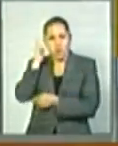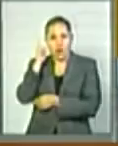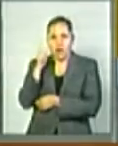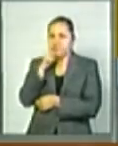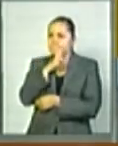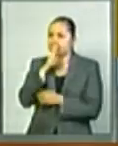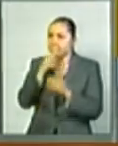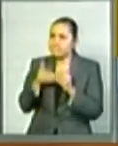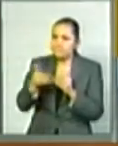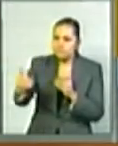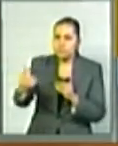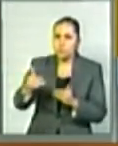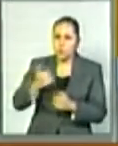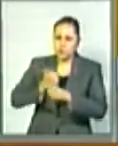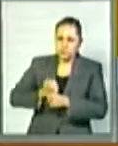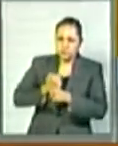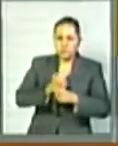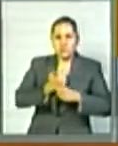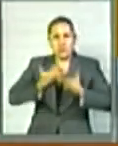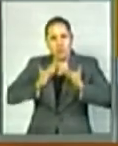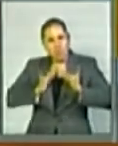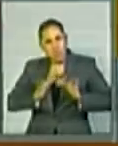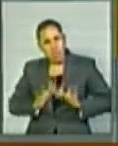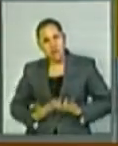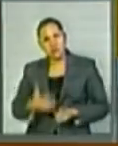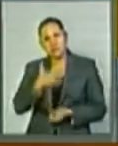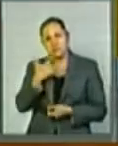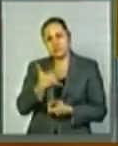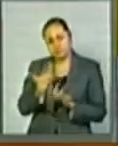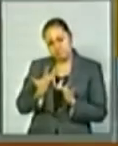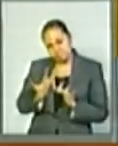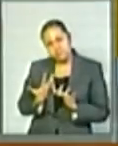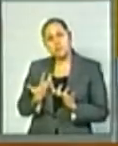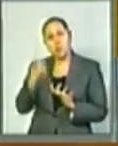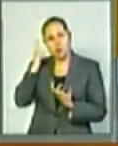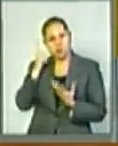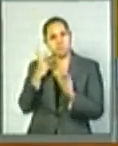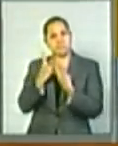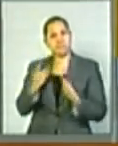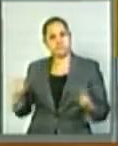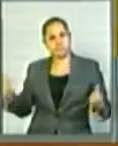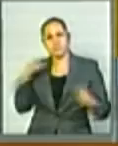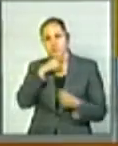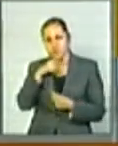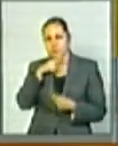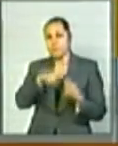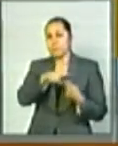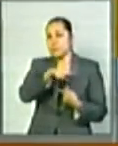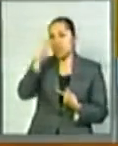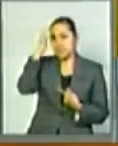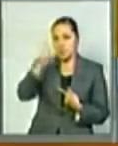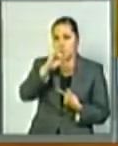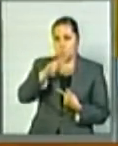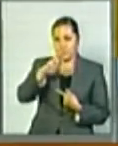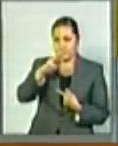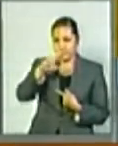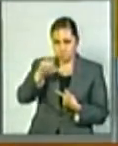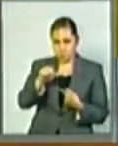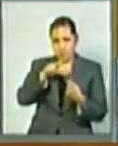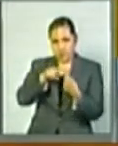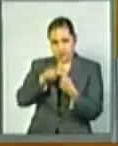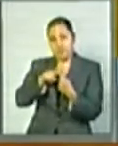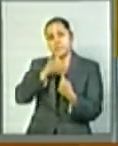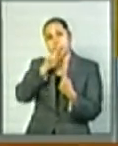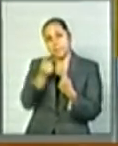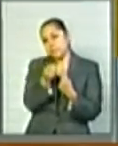resignación ante el dolor sufrido por estas pérdidas. El alcalde de San Juan Chamula fue asesinado junto con otras 4 personas